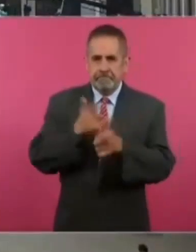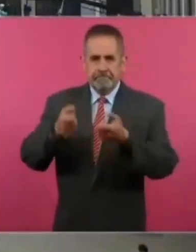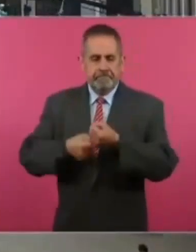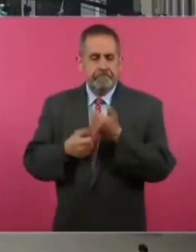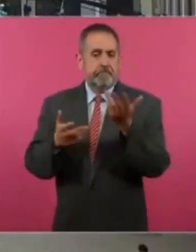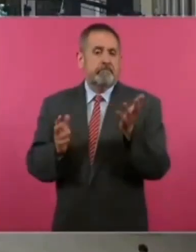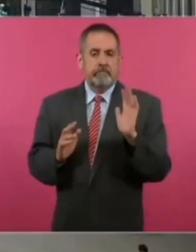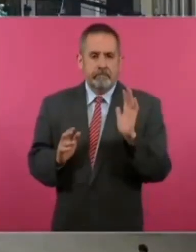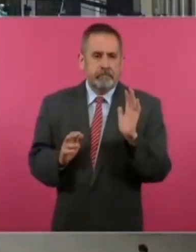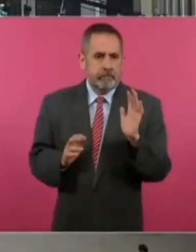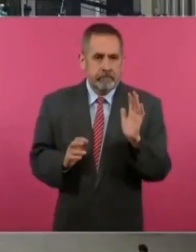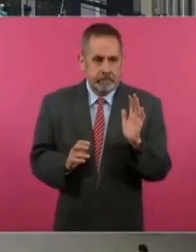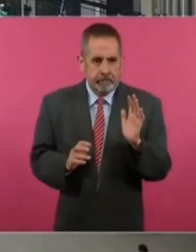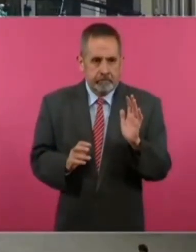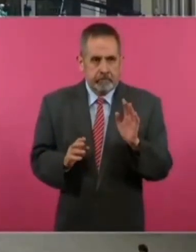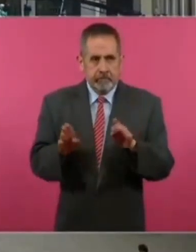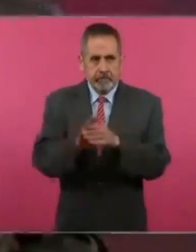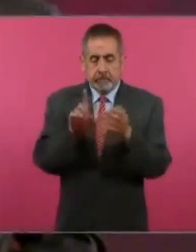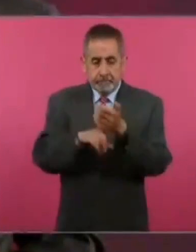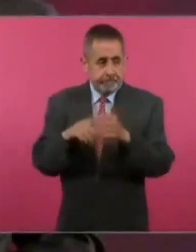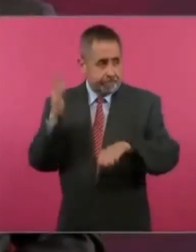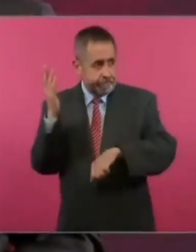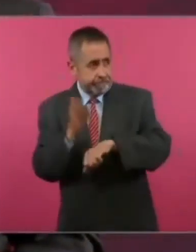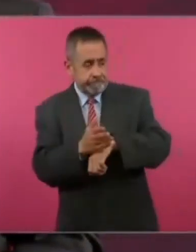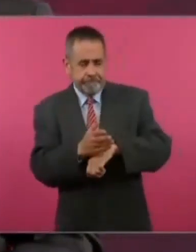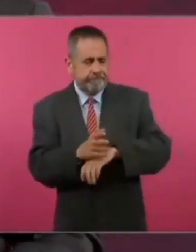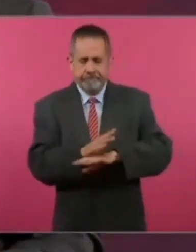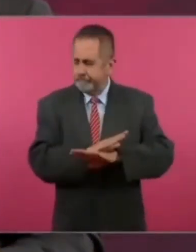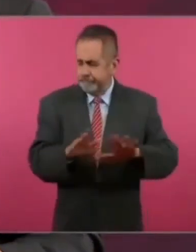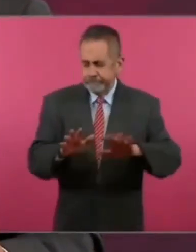y nadie debe de ser censurado.